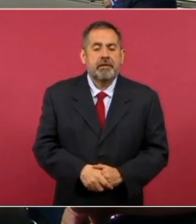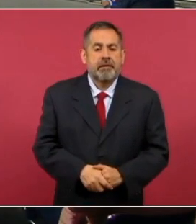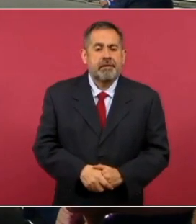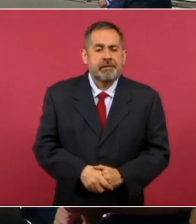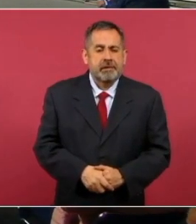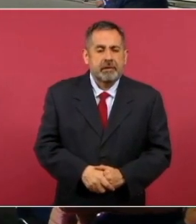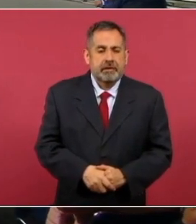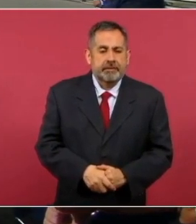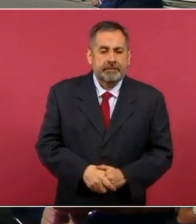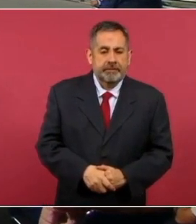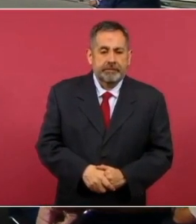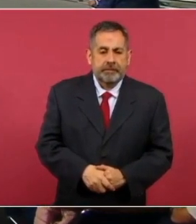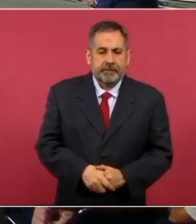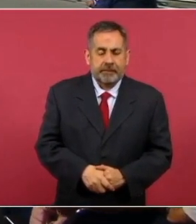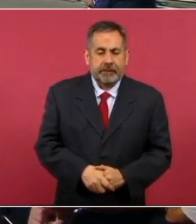Tendrán el